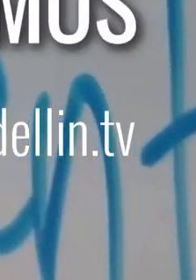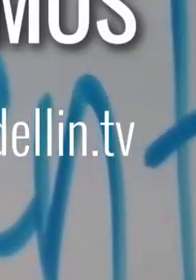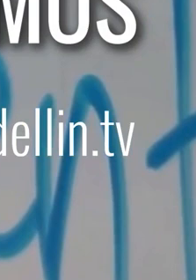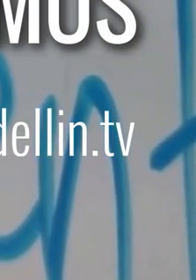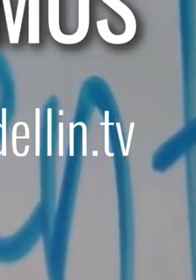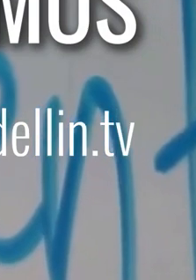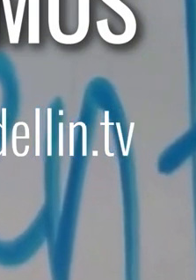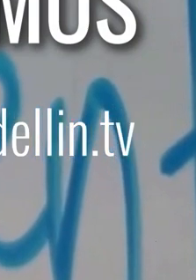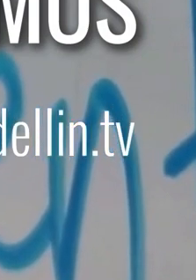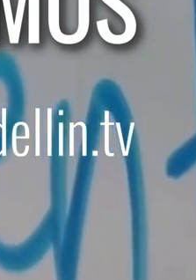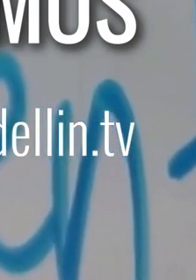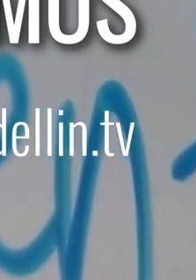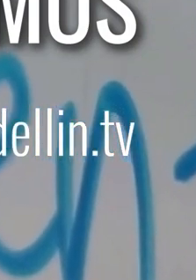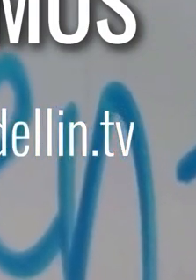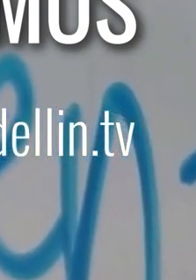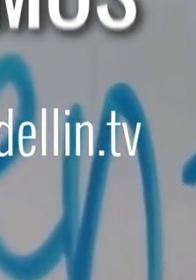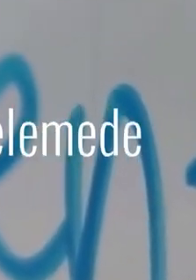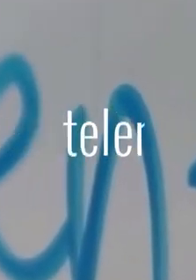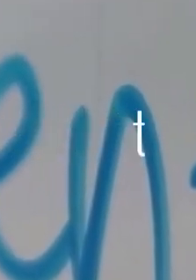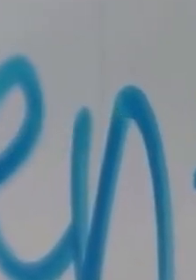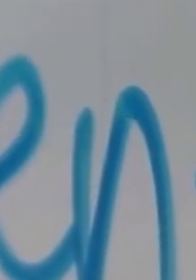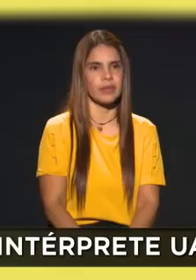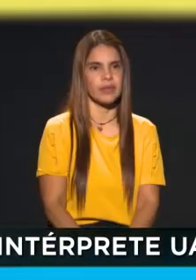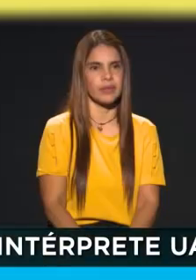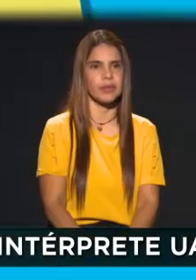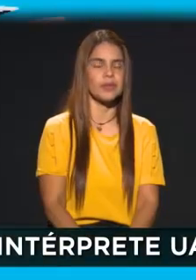Estás viendo En casa aprendemos.